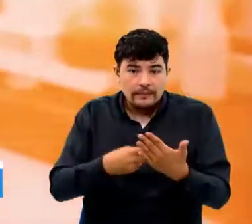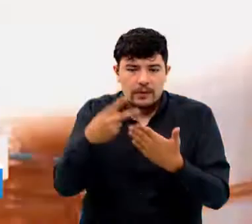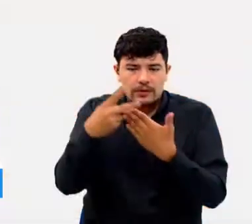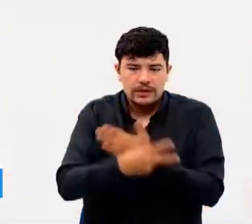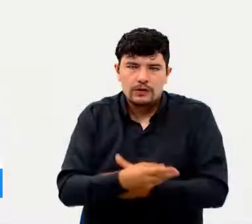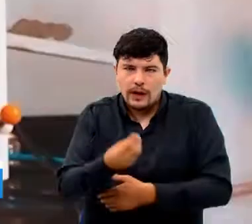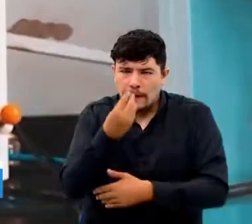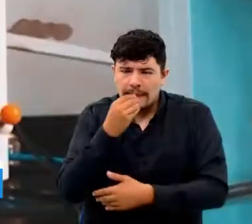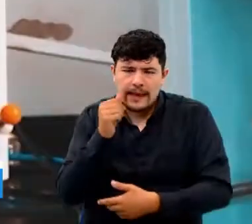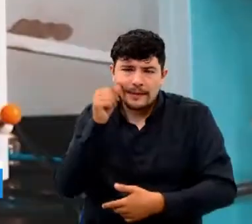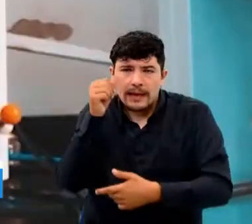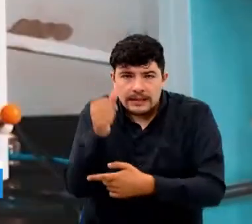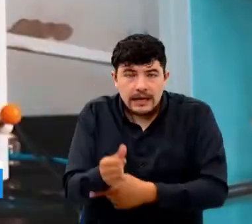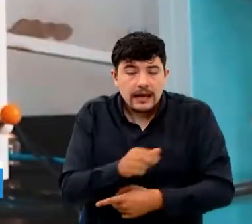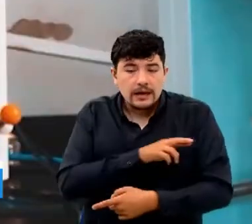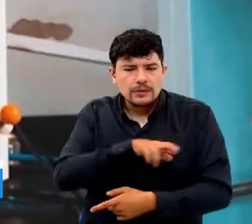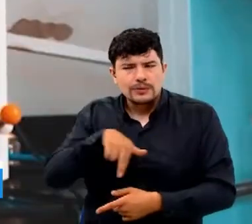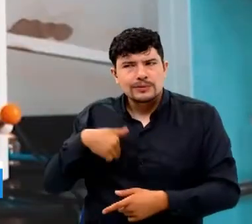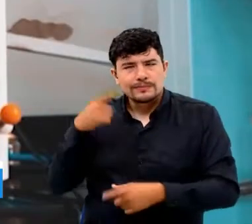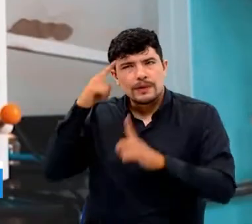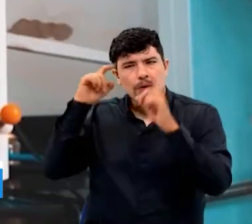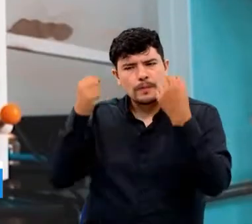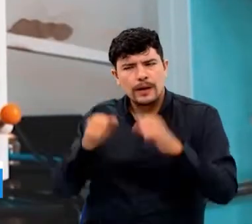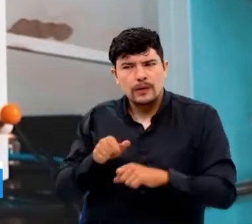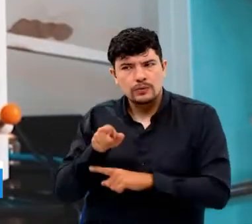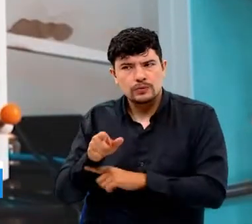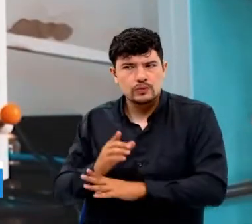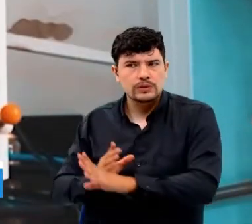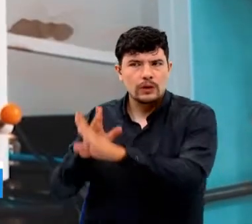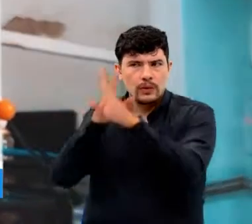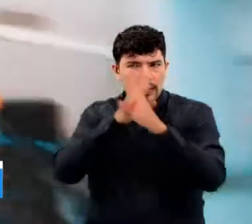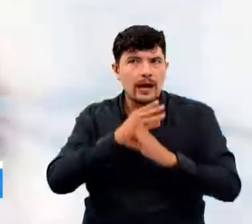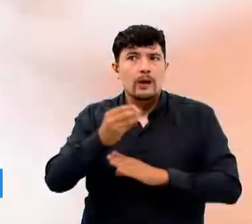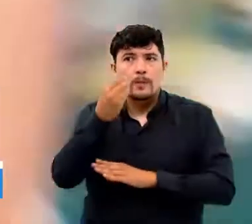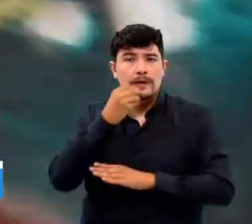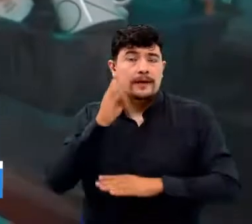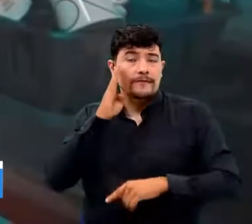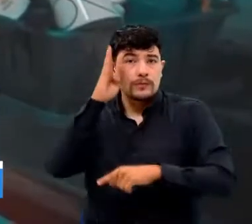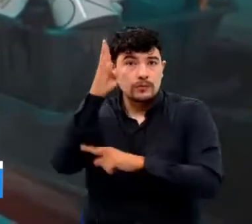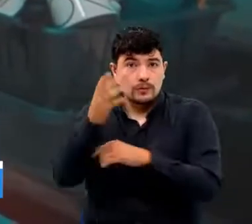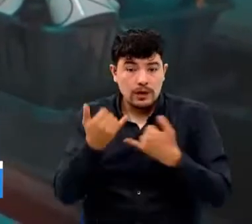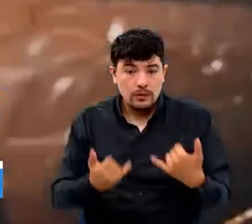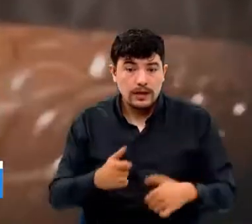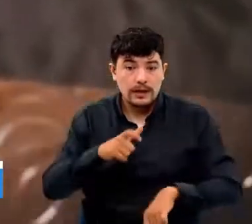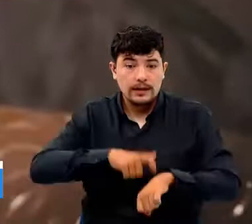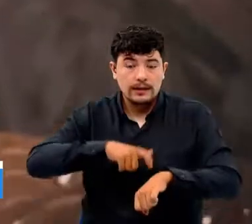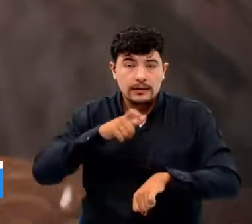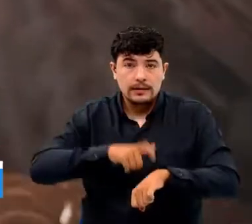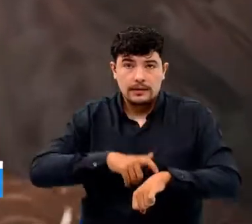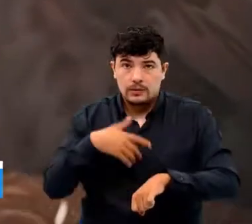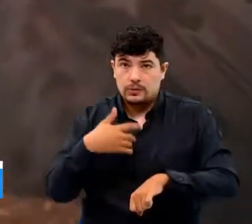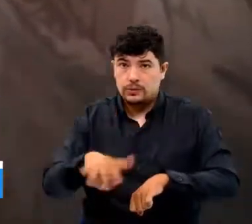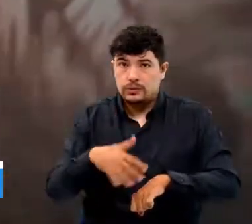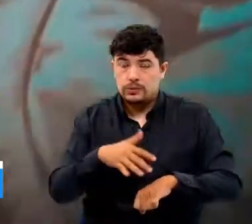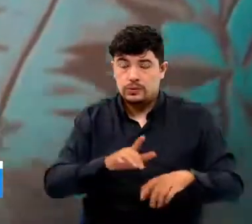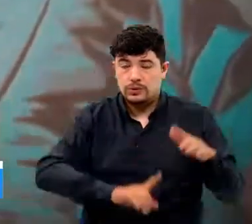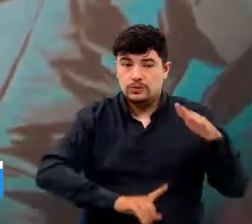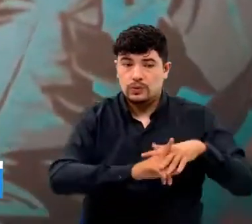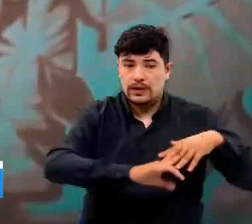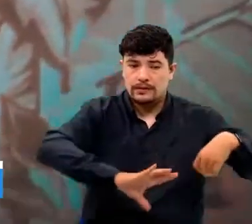público preocupados por la seguridad alimentaria. Estamos en una época donde, tanto por la